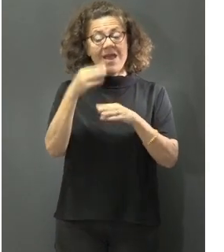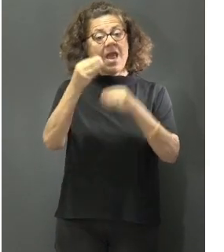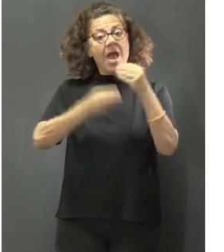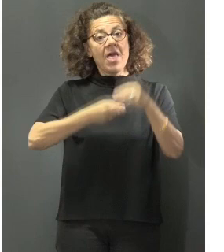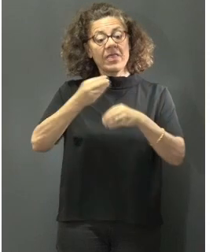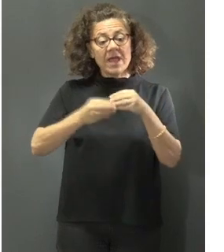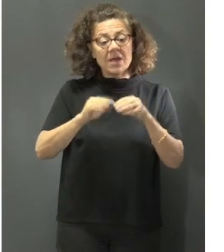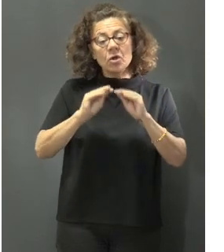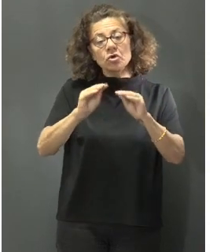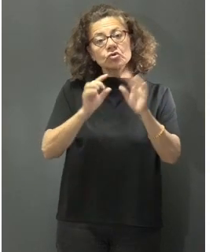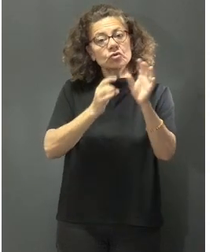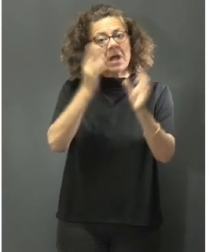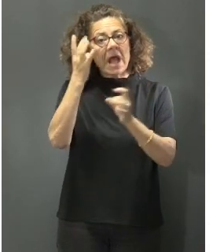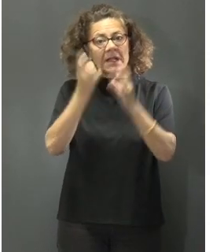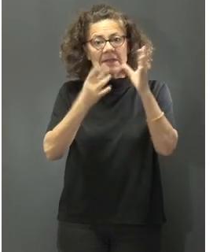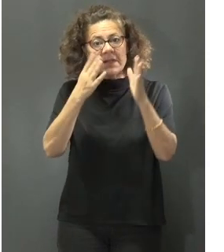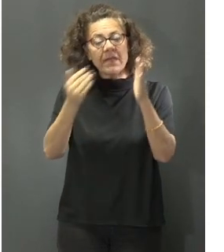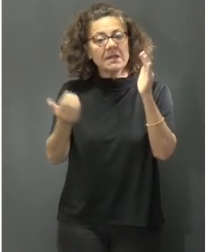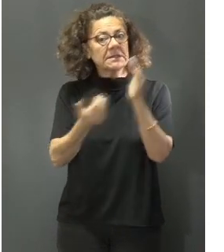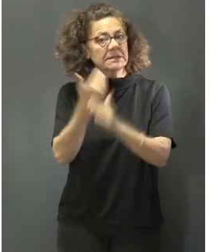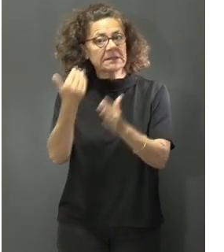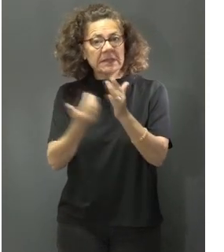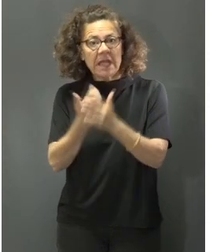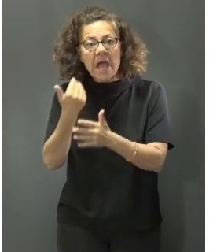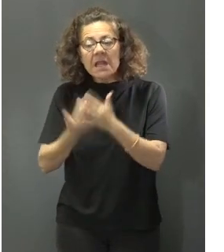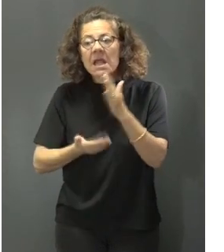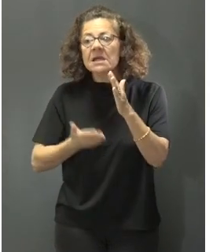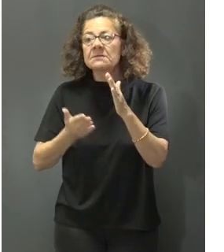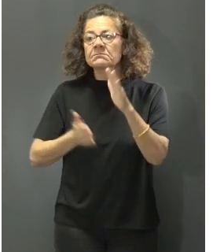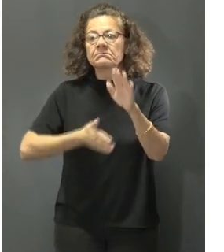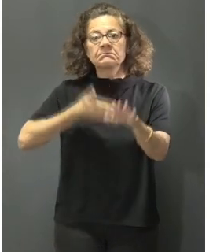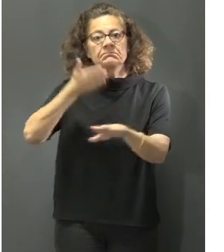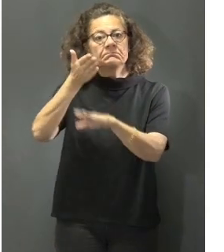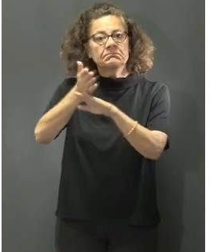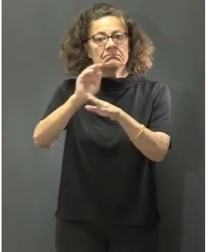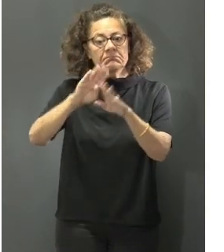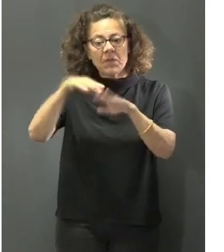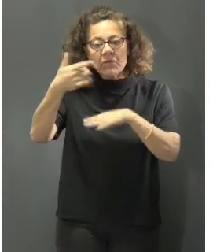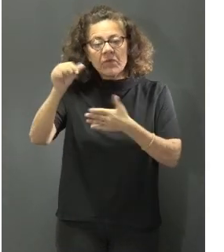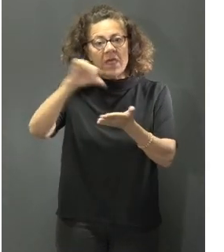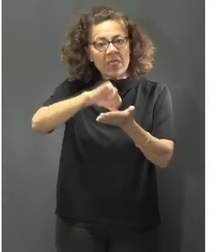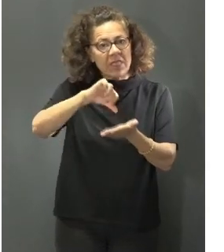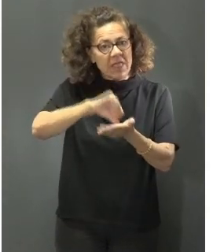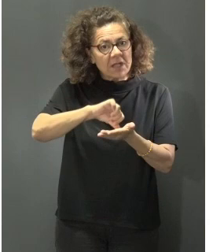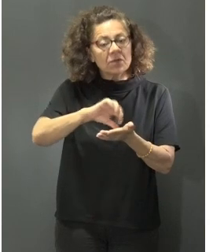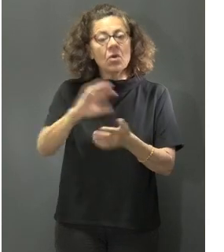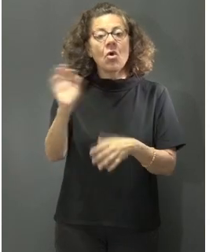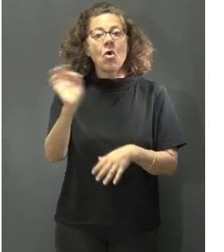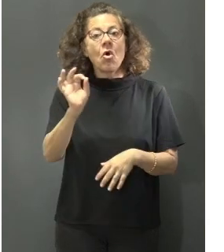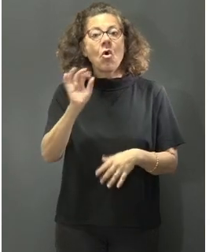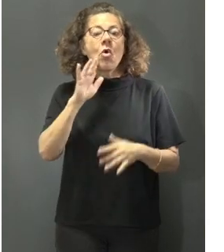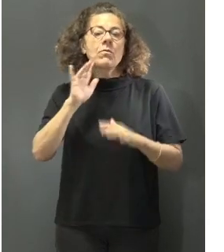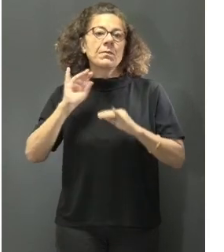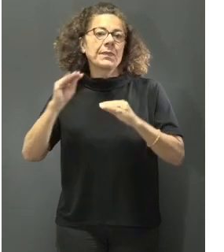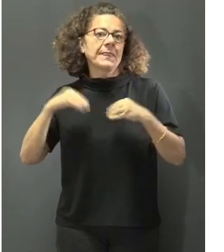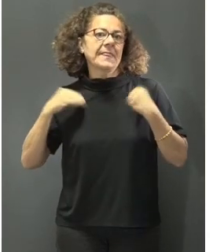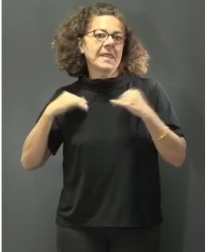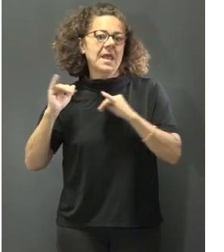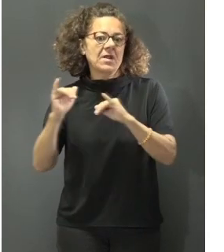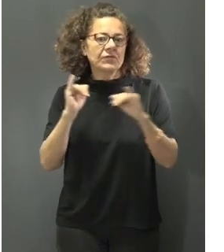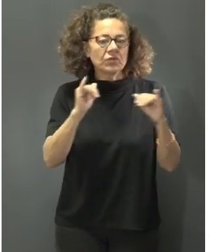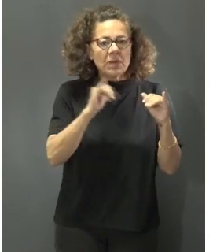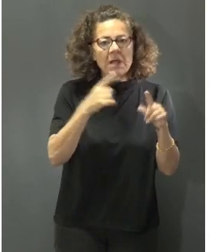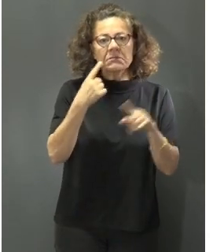pues, sus actividades diarias, salidas del centro o poder disfrutar de actividades